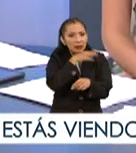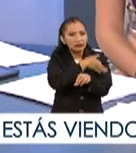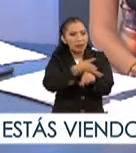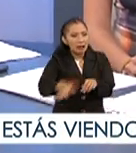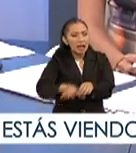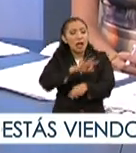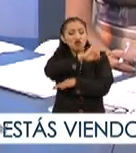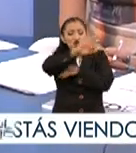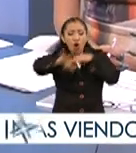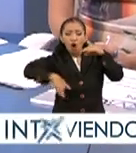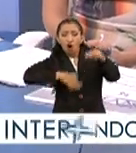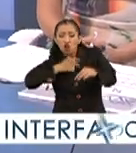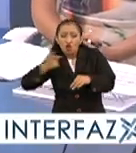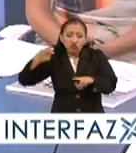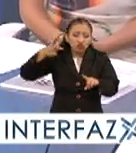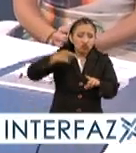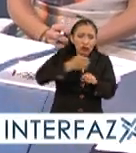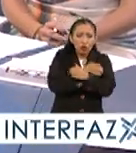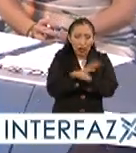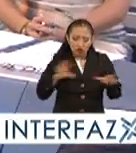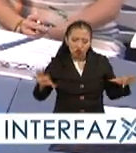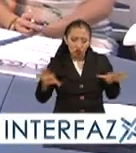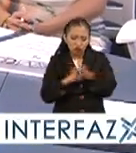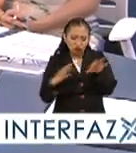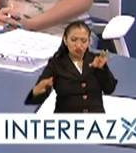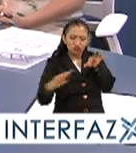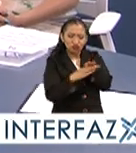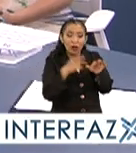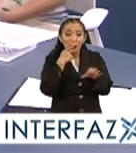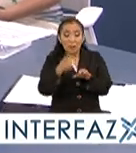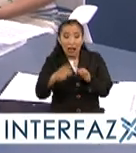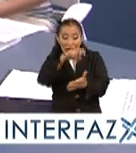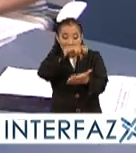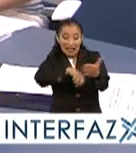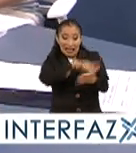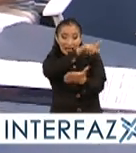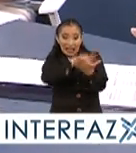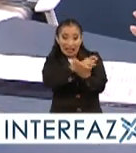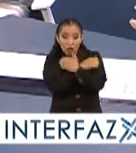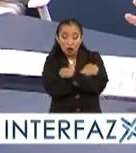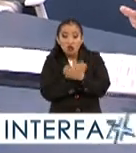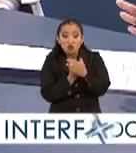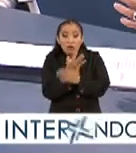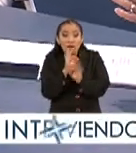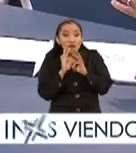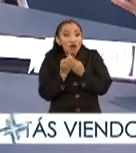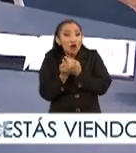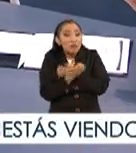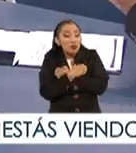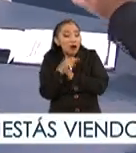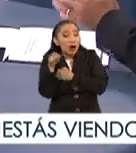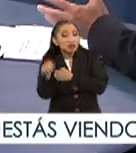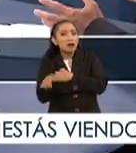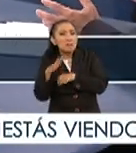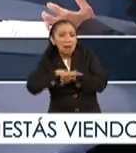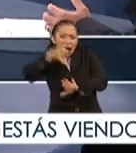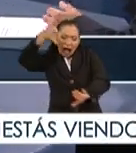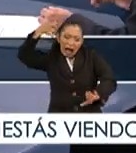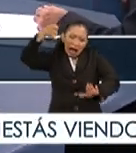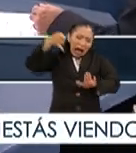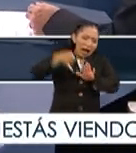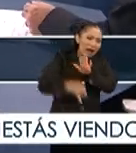de familia, todos los actores del sistema educativo. Entonces, cuando se habla de reforma educativa, modelo educativo, es algo que va más